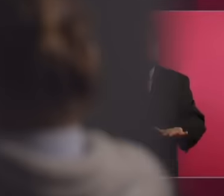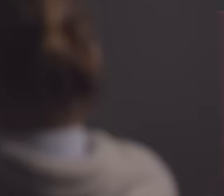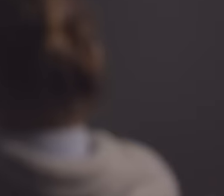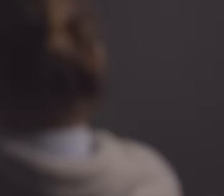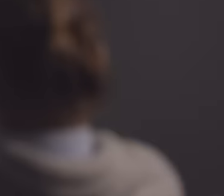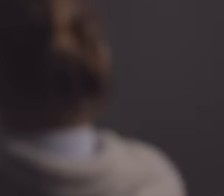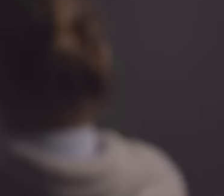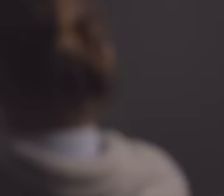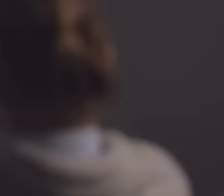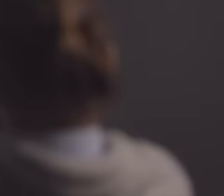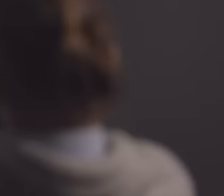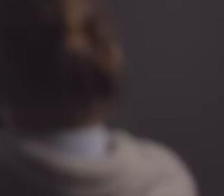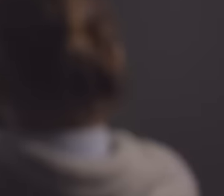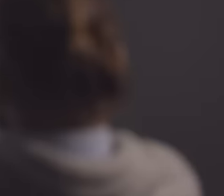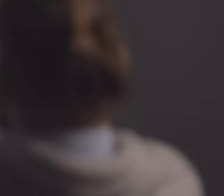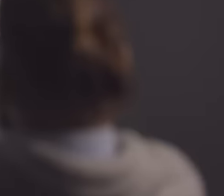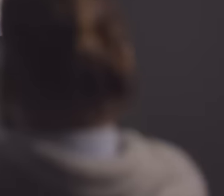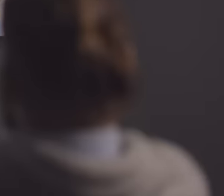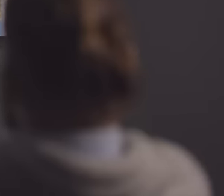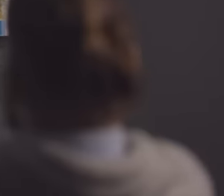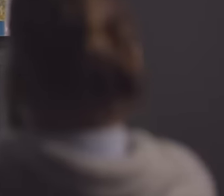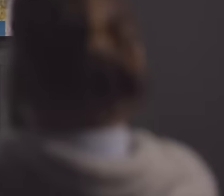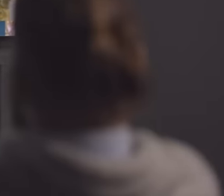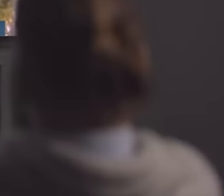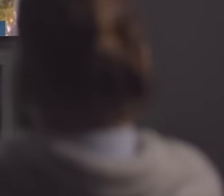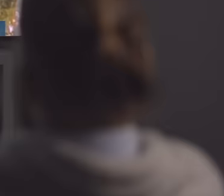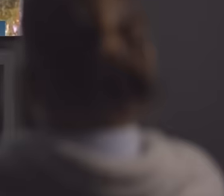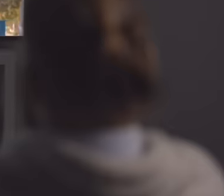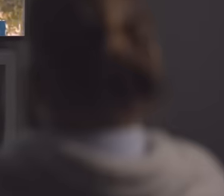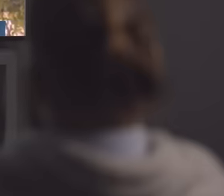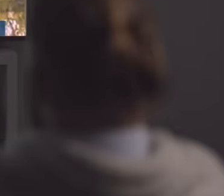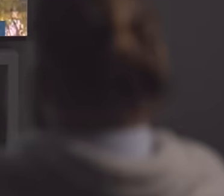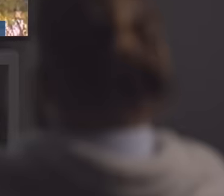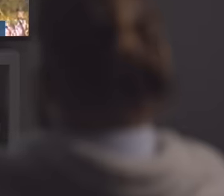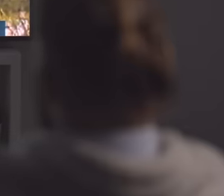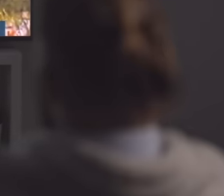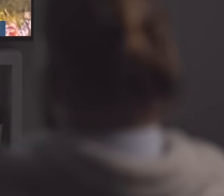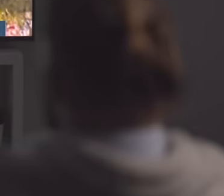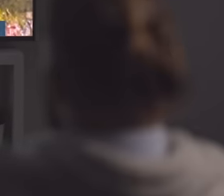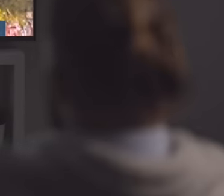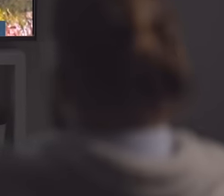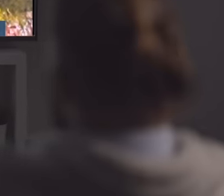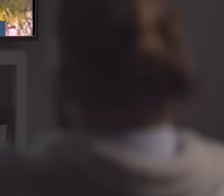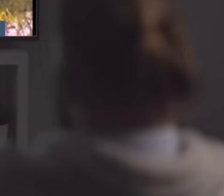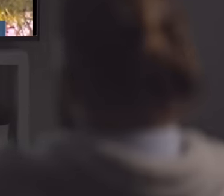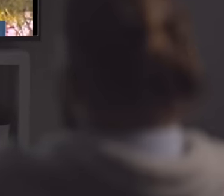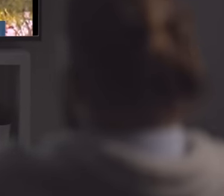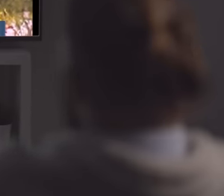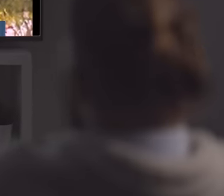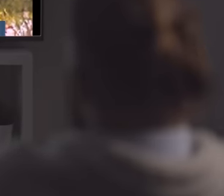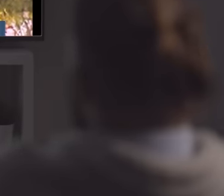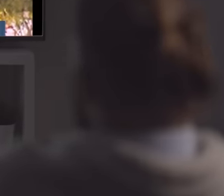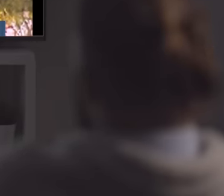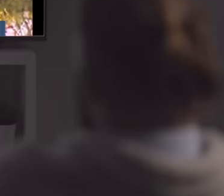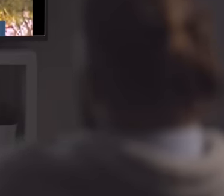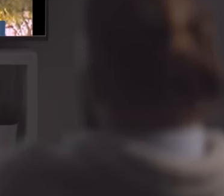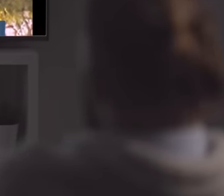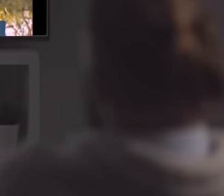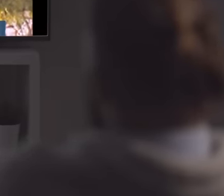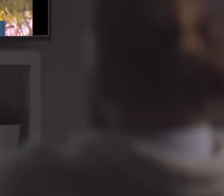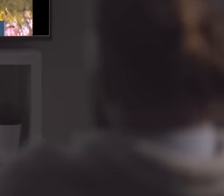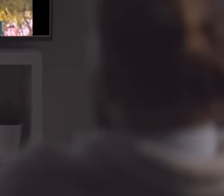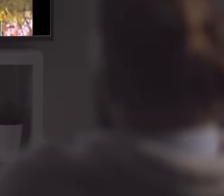la televisora TV Azteca de Salinas Pliego no tiene rating suficiente para acaparar la atención de los